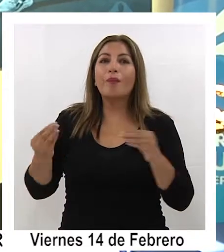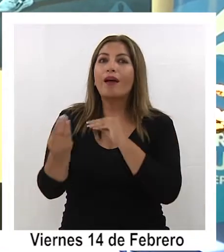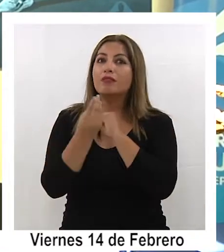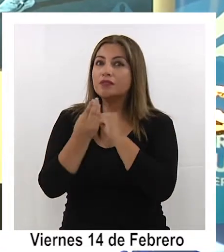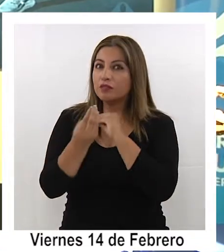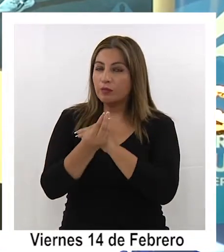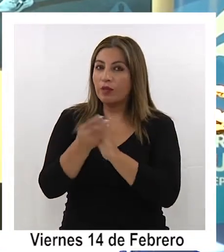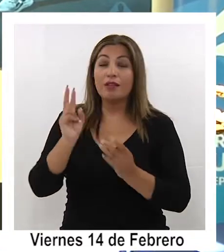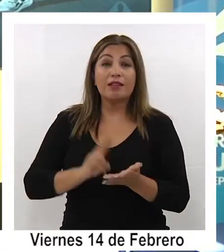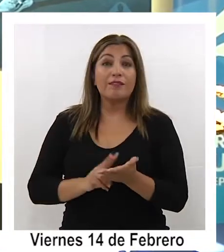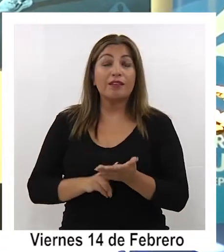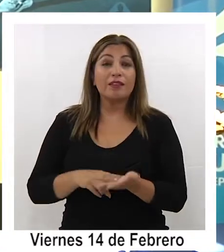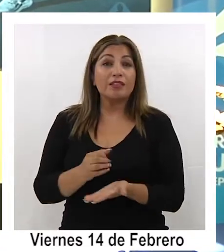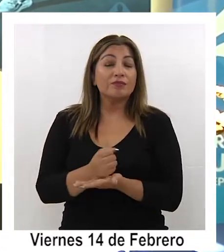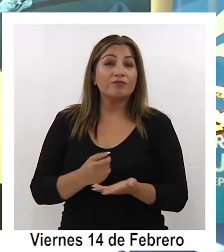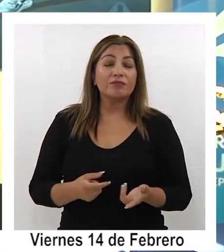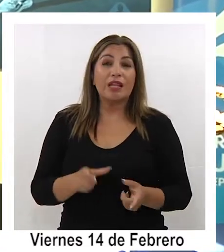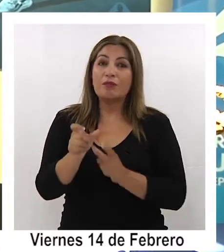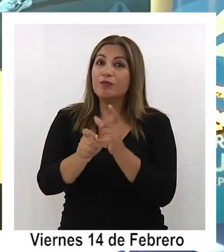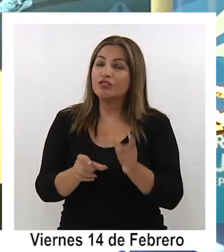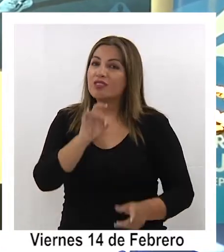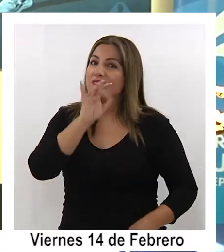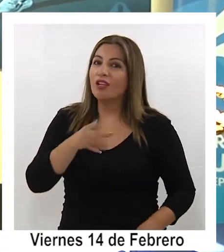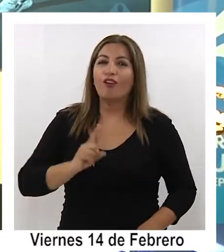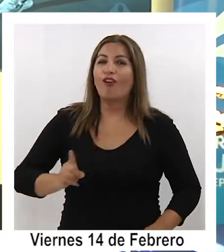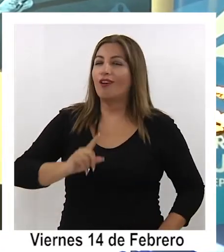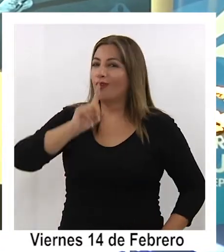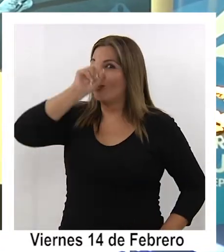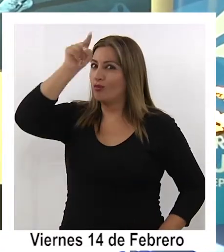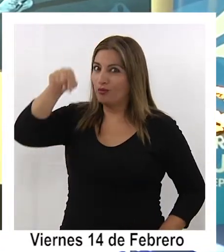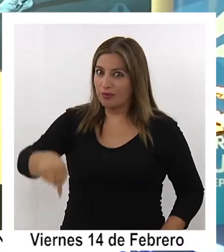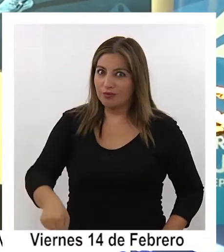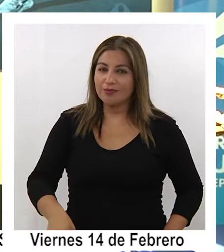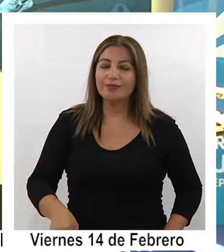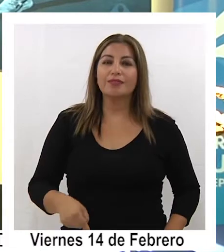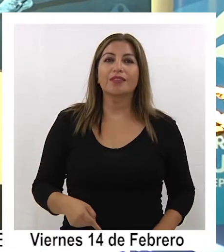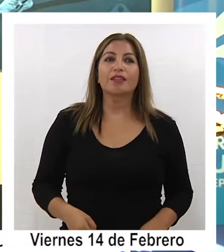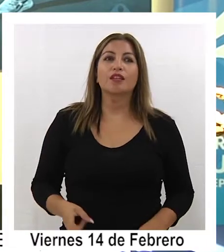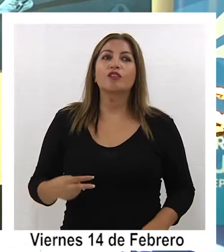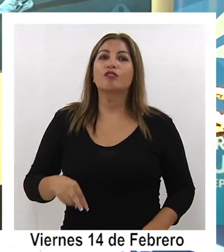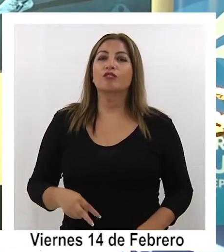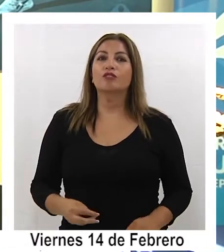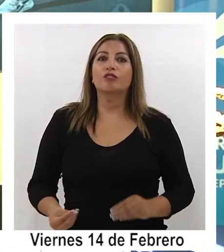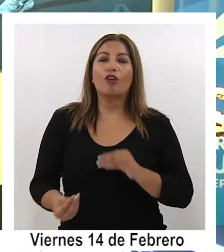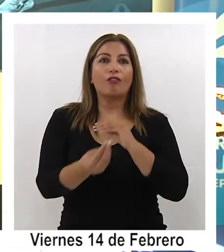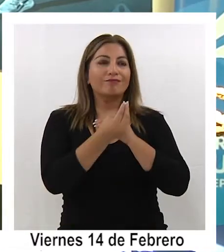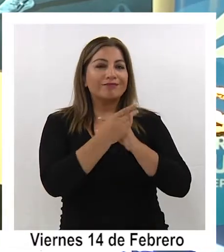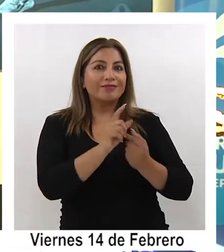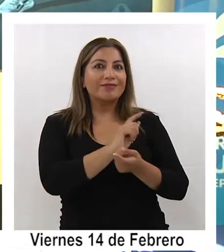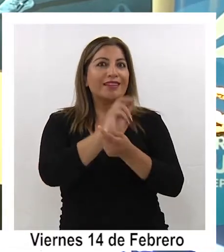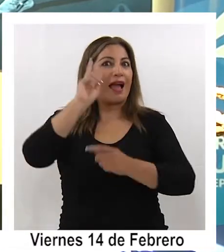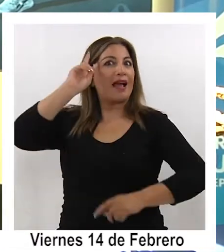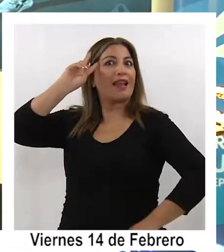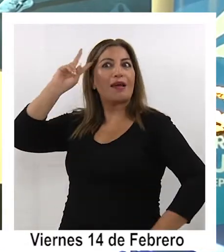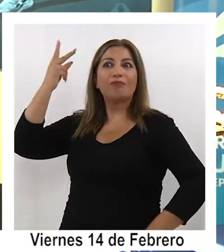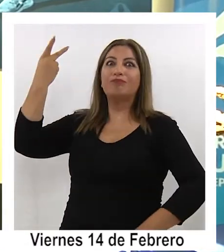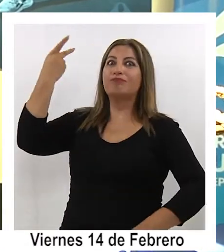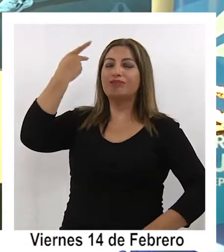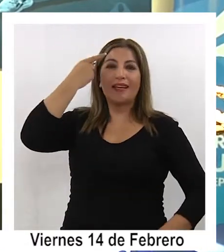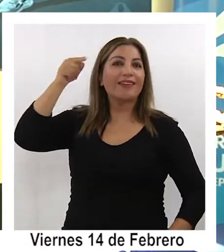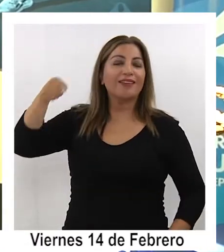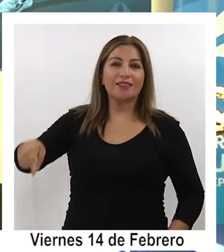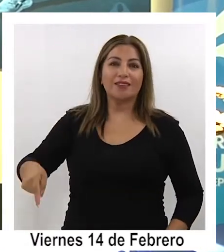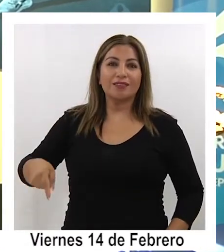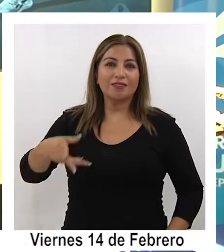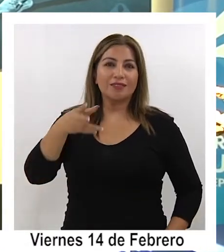tema alimenticio. La verdad es que la sociedad chilena muchas veces no está acostumbrada a esto. Entonces es tratar de cambiar muchos paradigmas, la